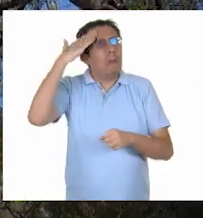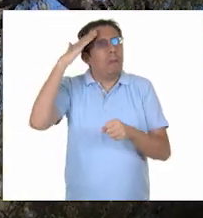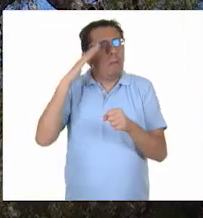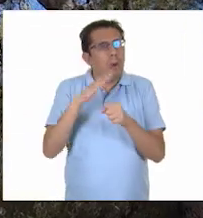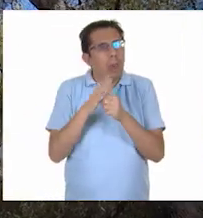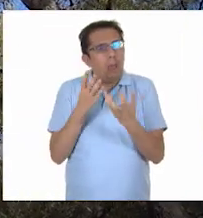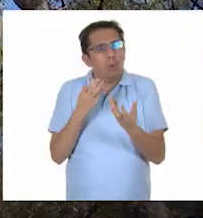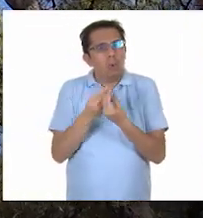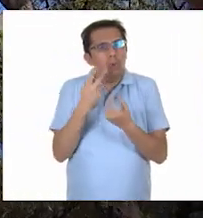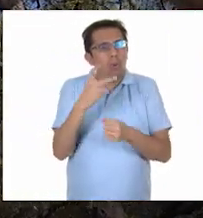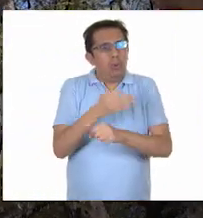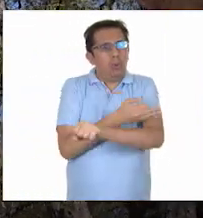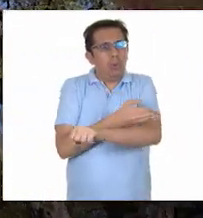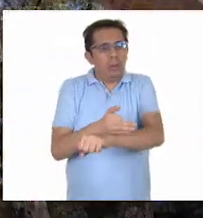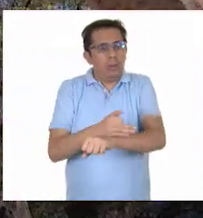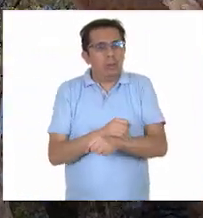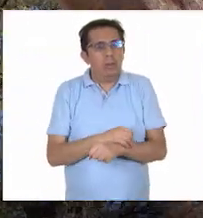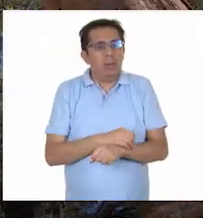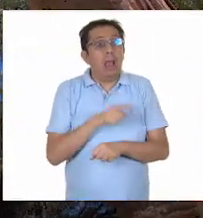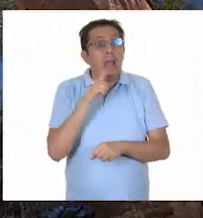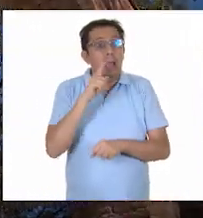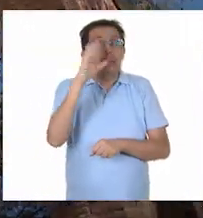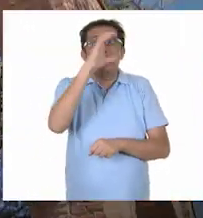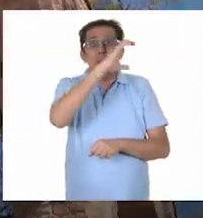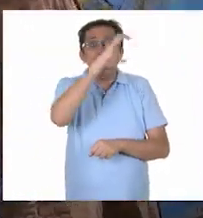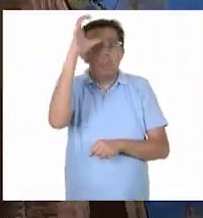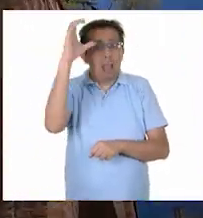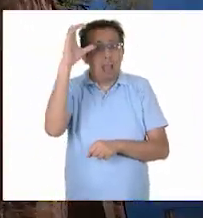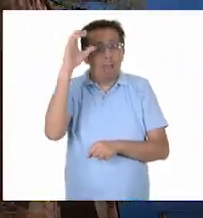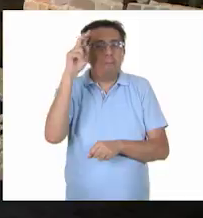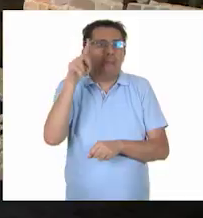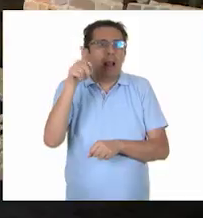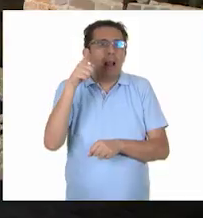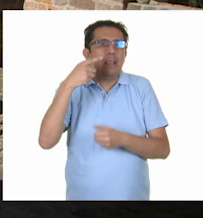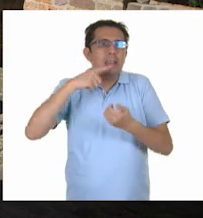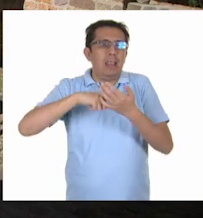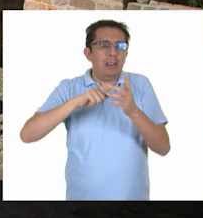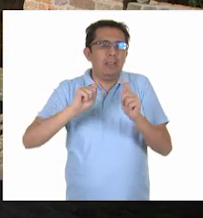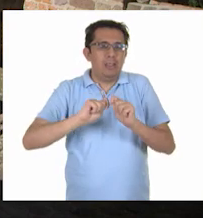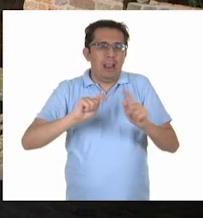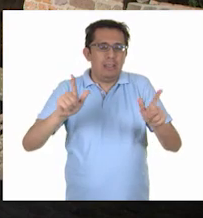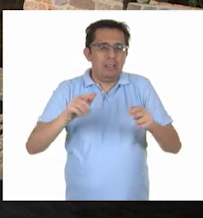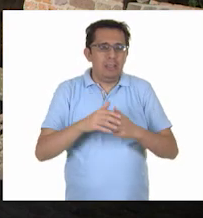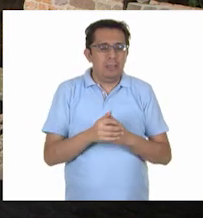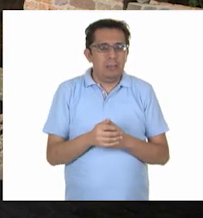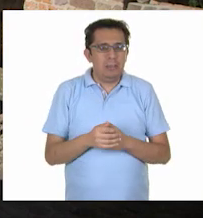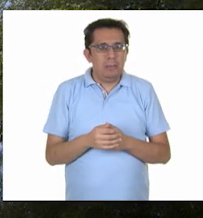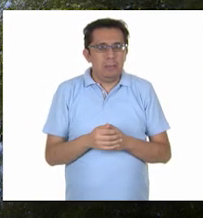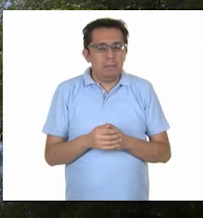familia, bajo estos intensos cielos de la entrañable Tlaxcala.